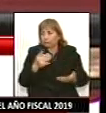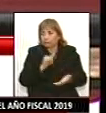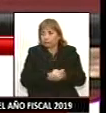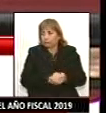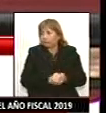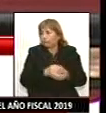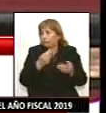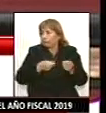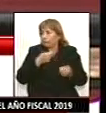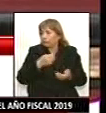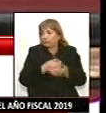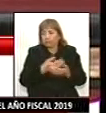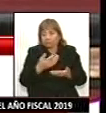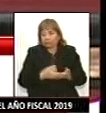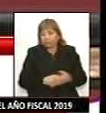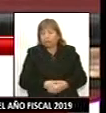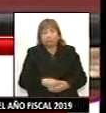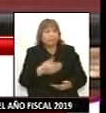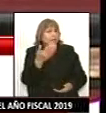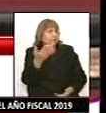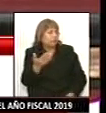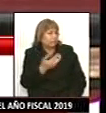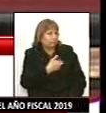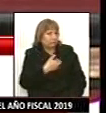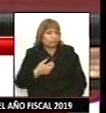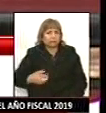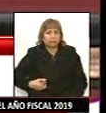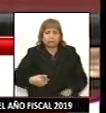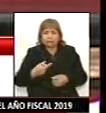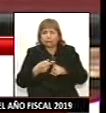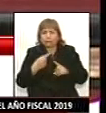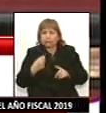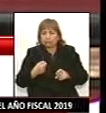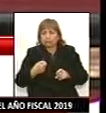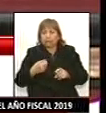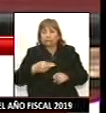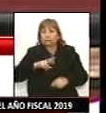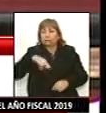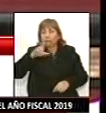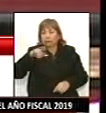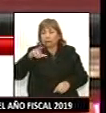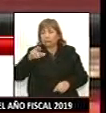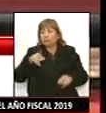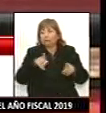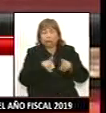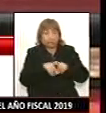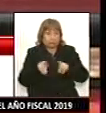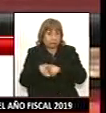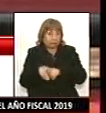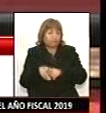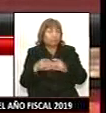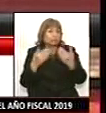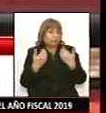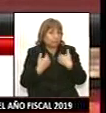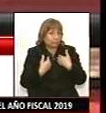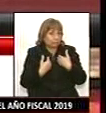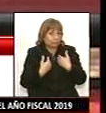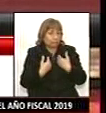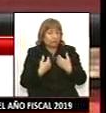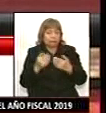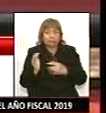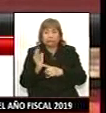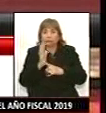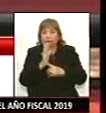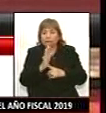ir subsanándolos. Presidente, desde las demandas regionales también traemos y queremos